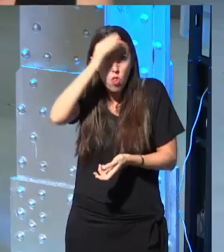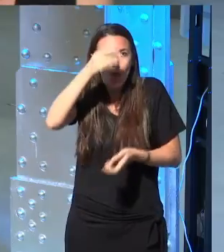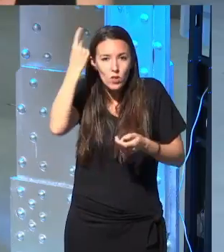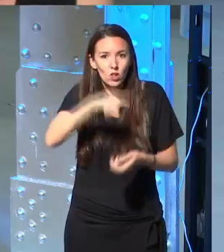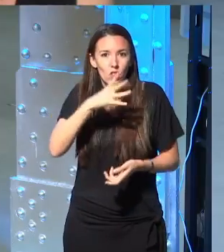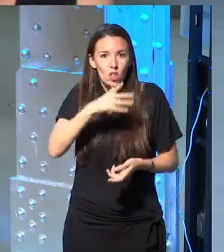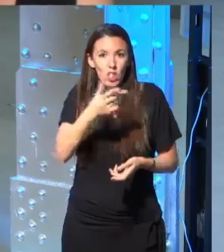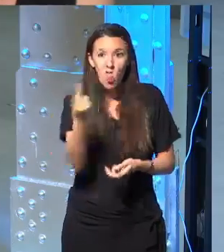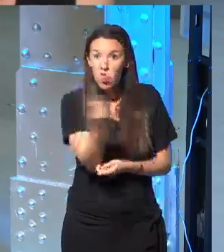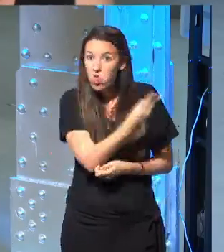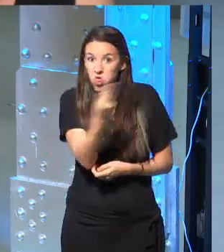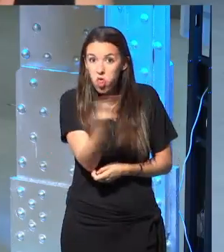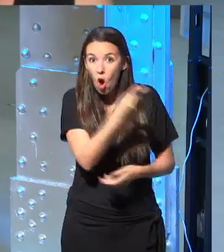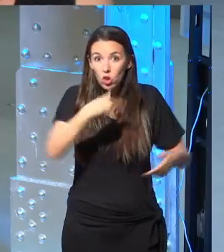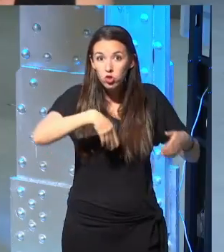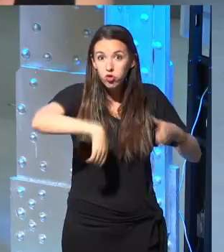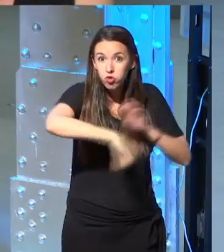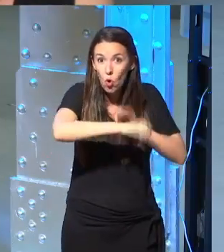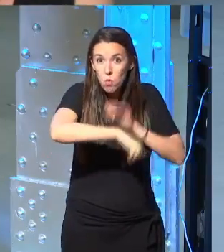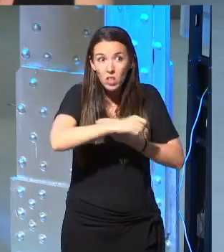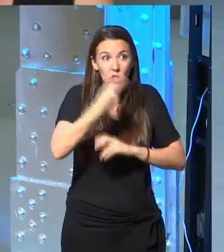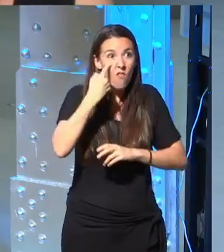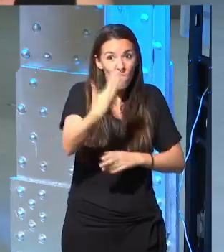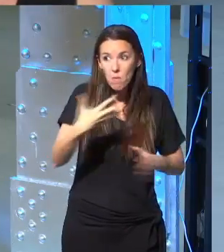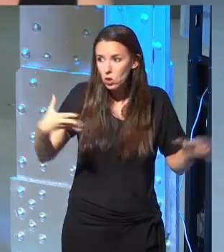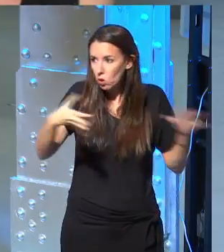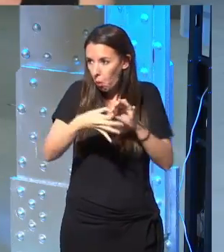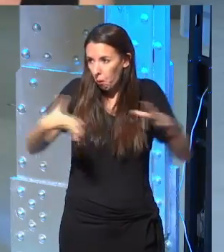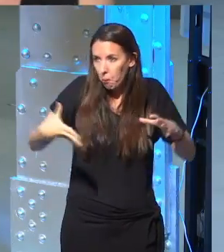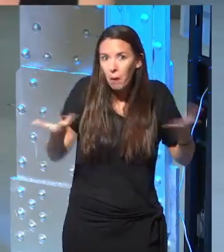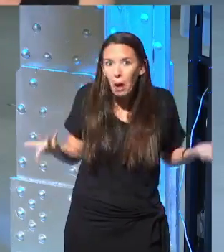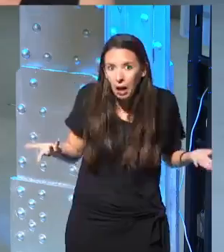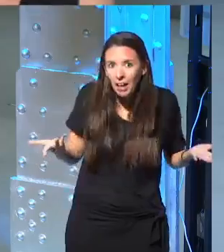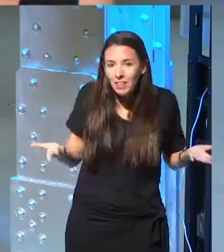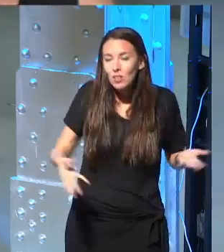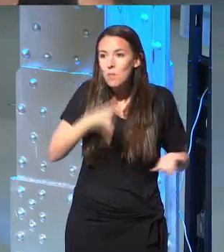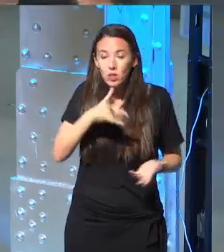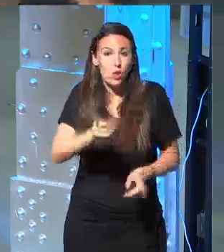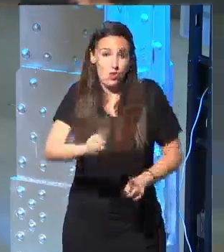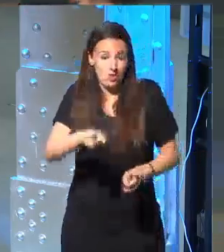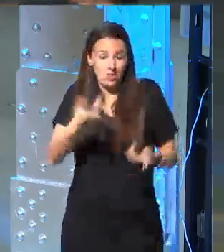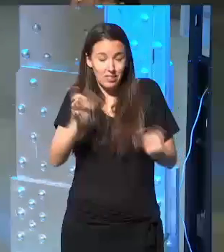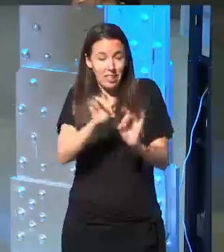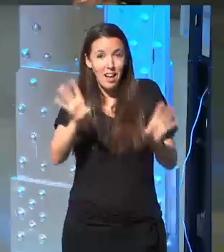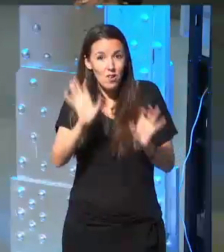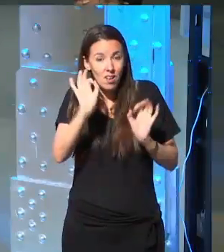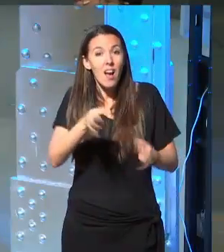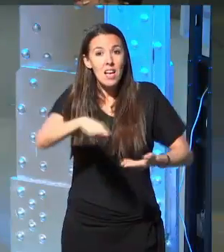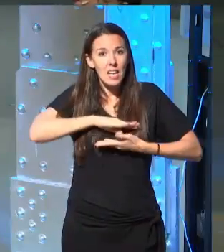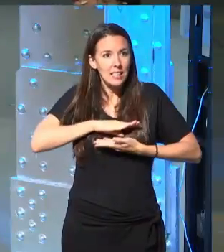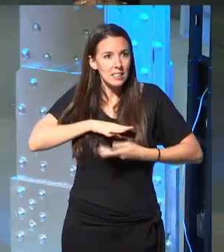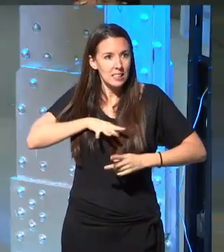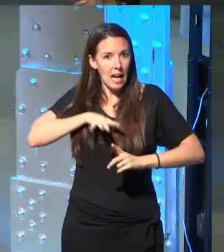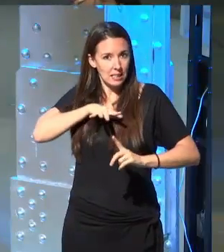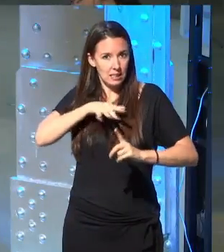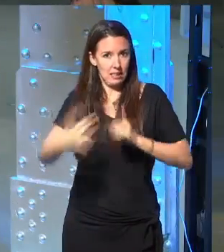Casillas y Piqué no son dos personajes que se manejen mucho con ellos, ¿no? No, claro, de repente me di cuenta que Iker Casillas me sigue y yo no